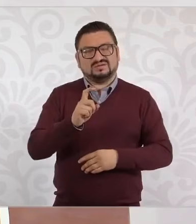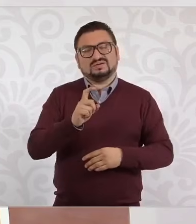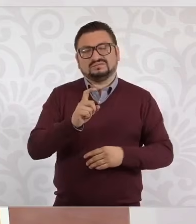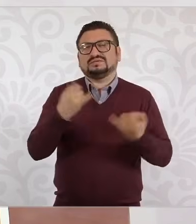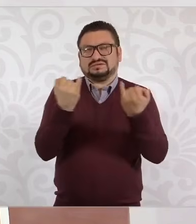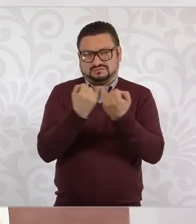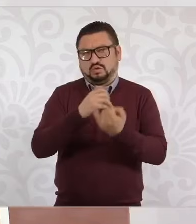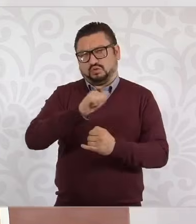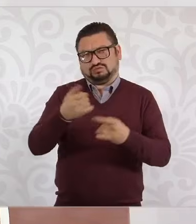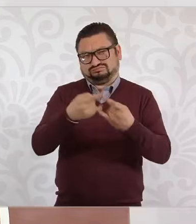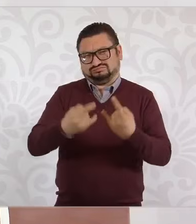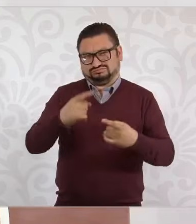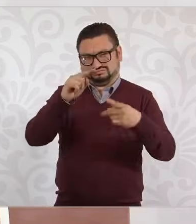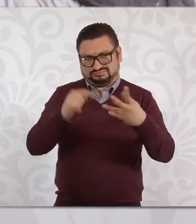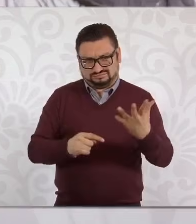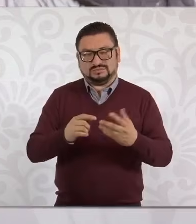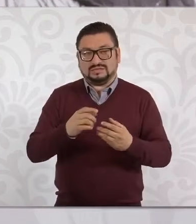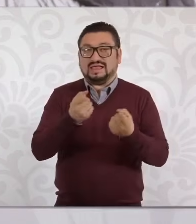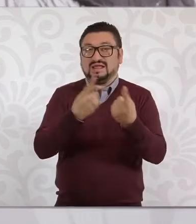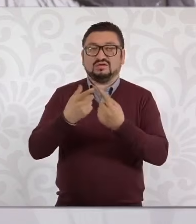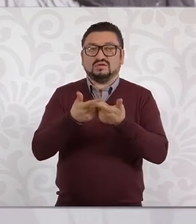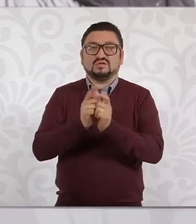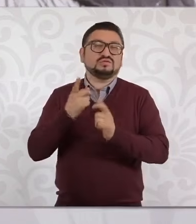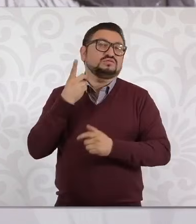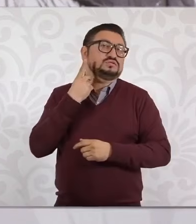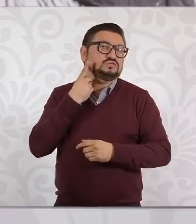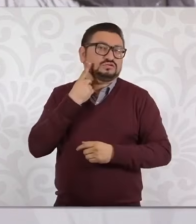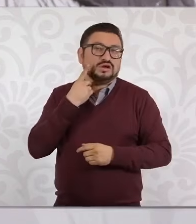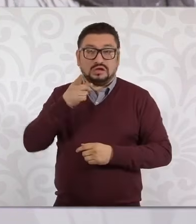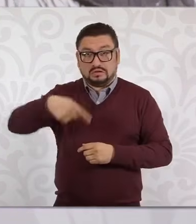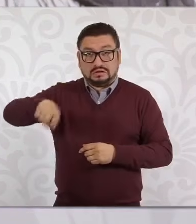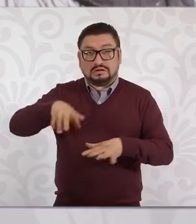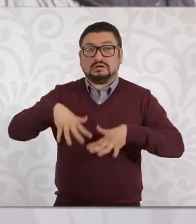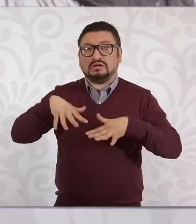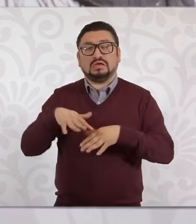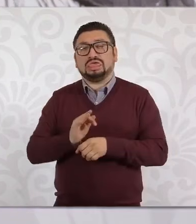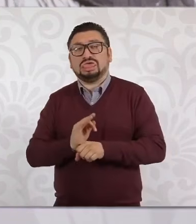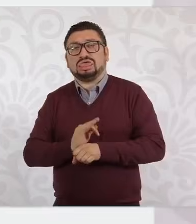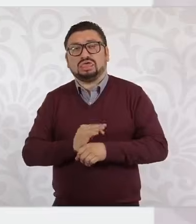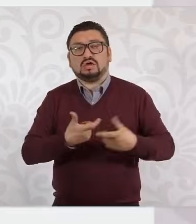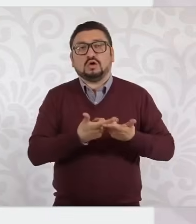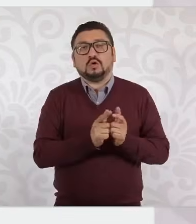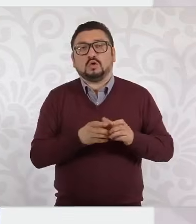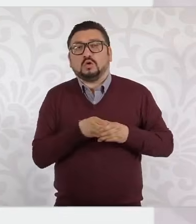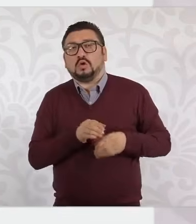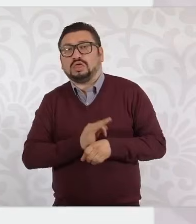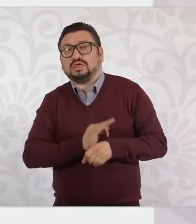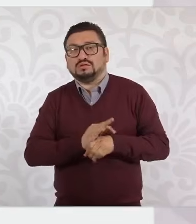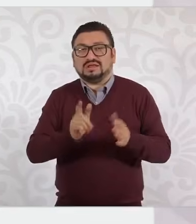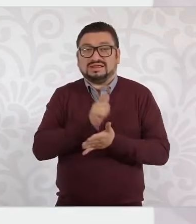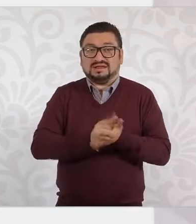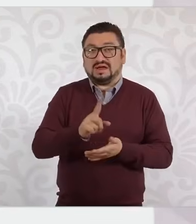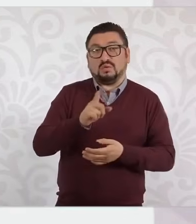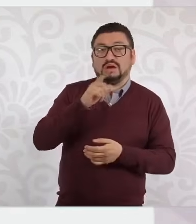casos de diputados que defendieron en tribuna que no debía cambiarse la ley de aguas porque eso